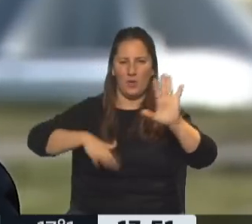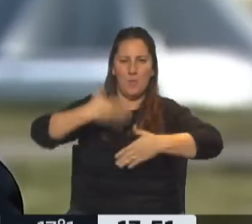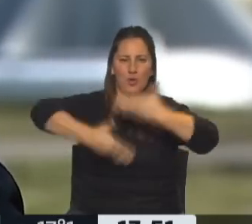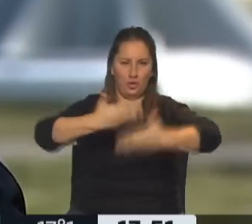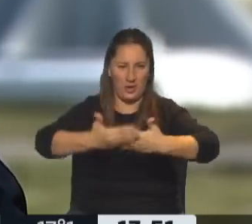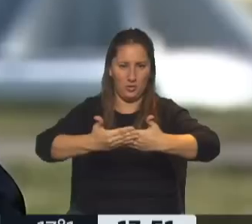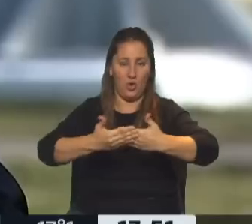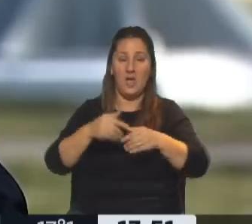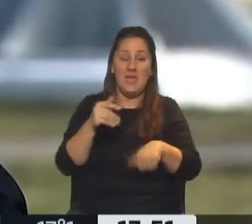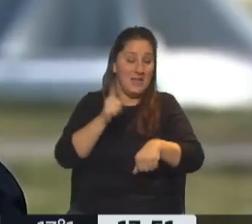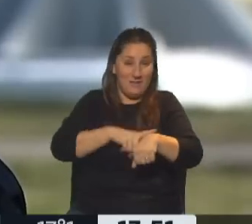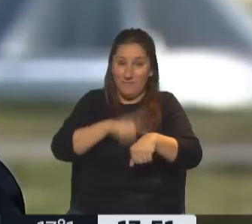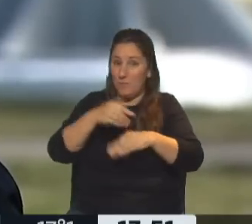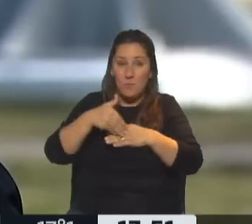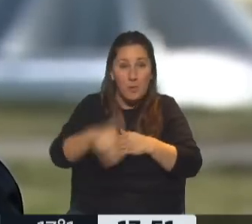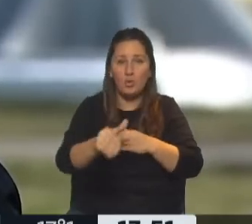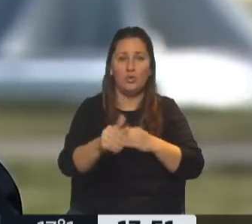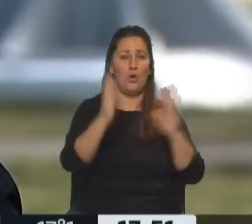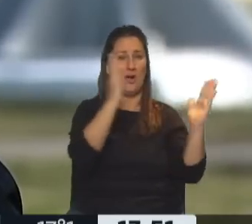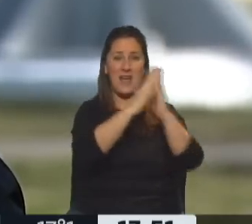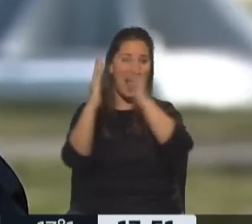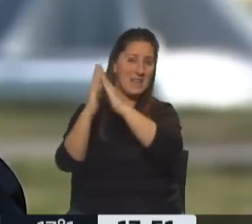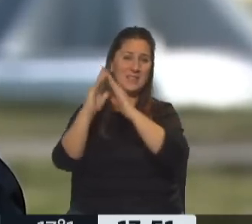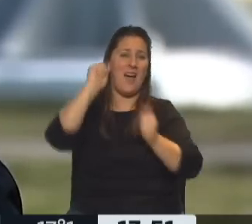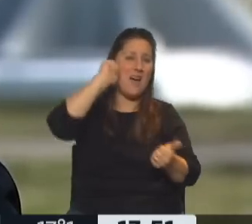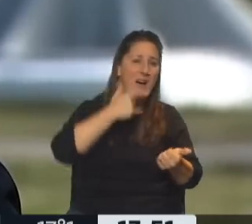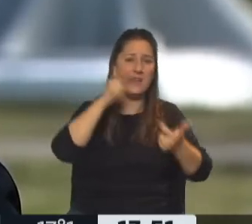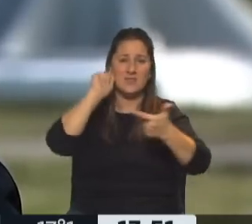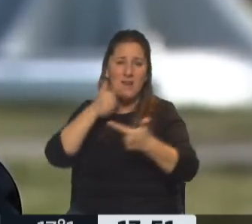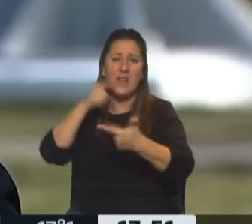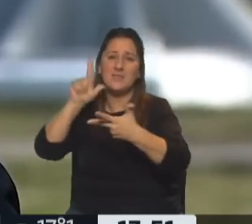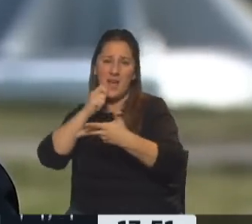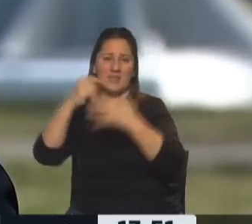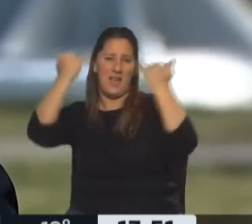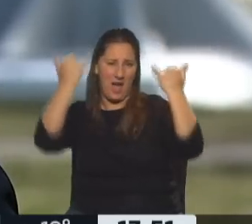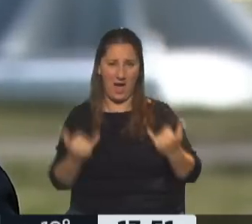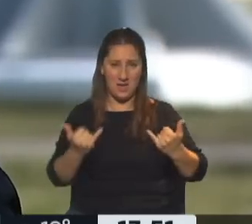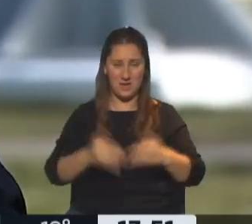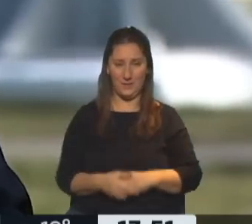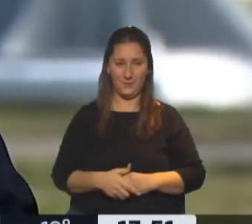que lleguen cuanto antes a los hogares argentinos los resultados de esas obras.